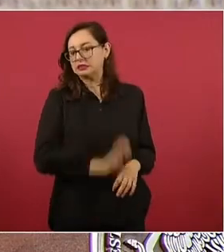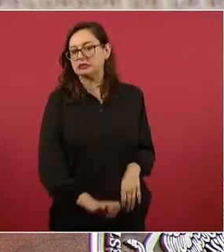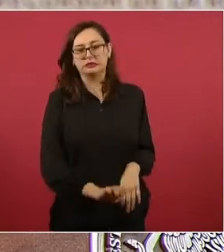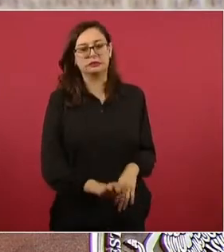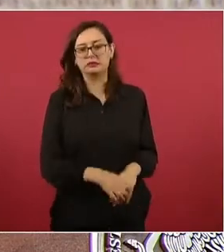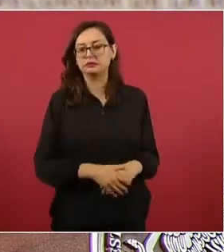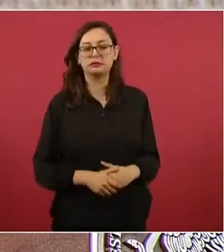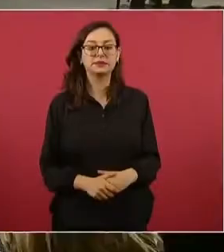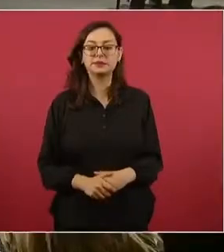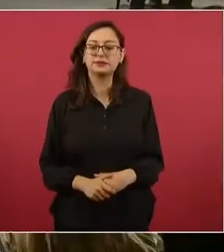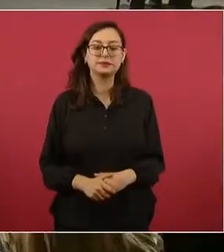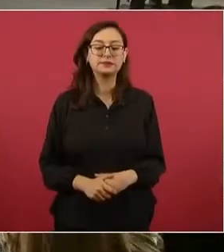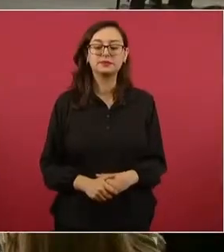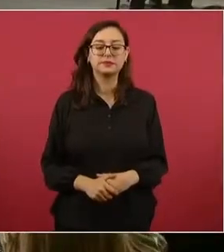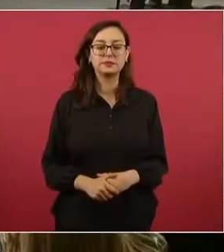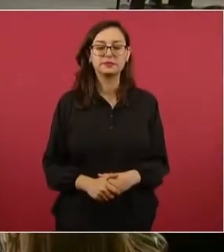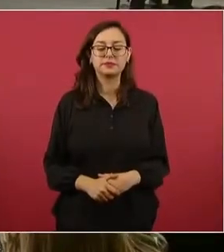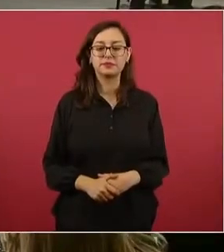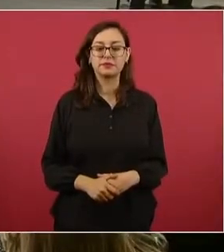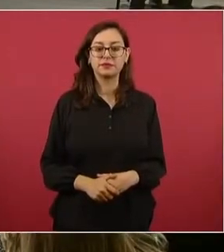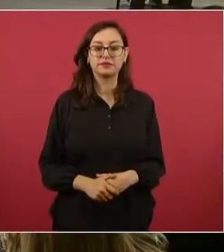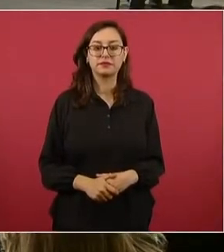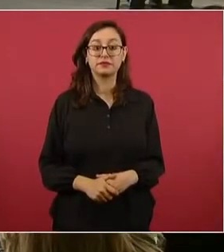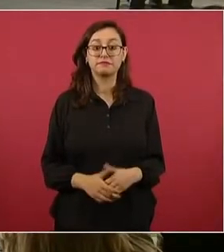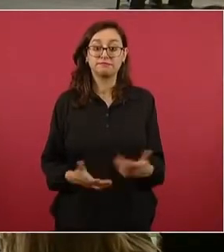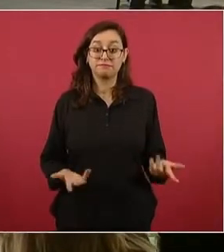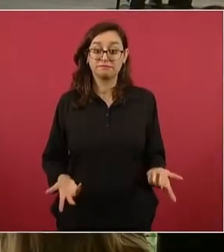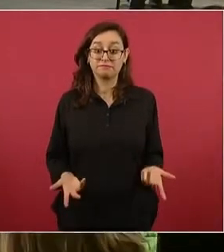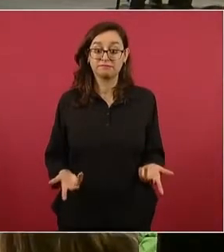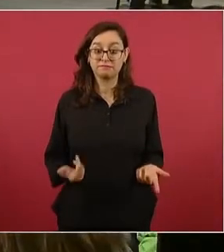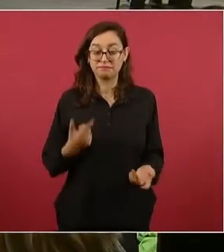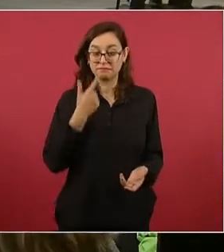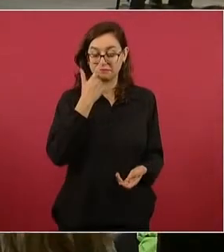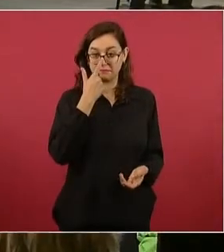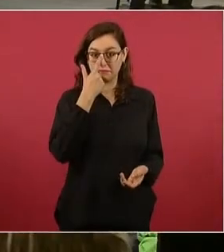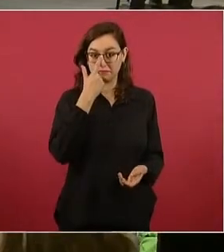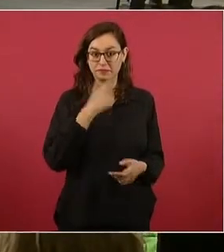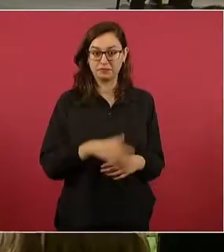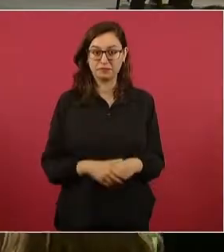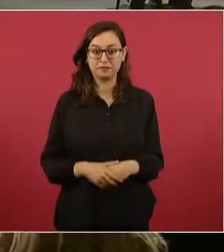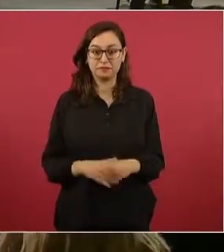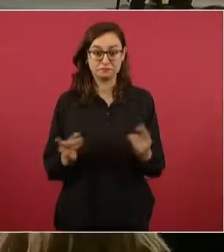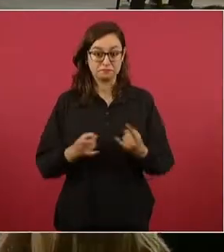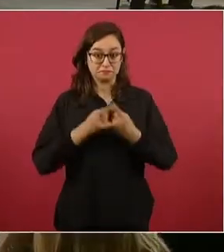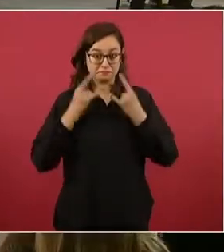saben que cuando detienen al presidente Madero aquí en Palacio,